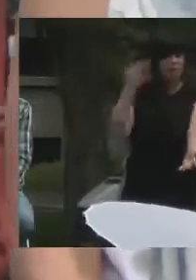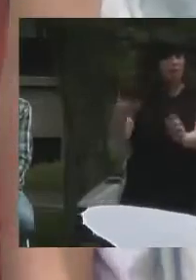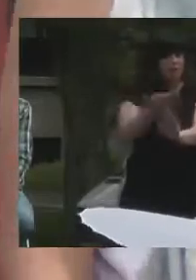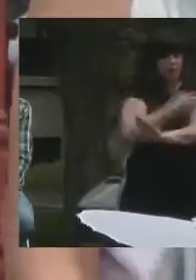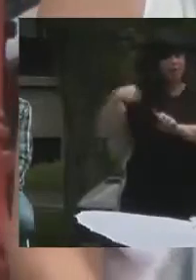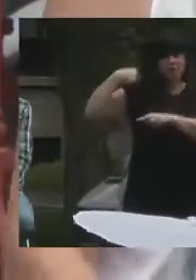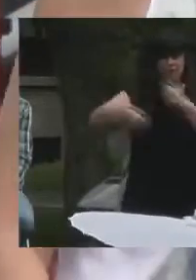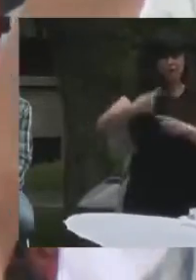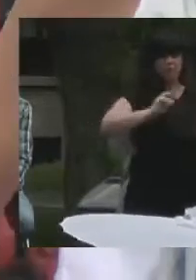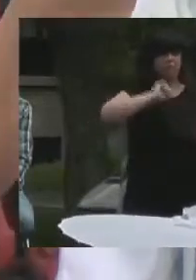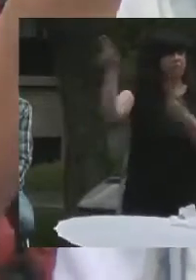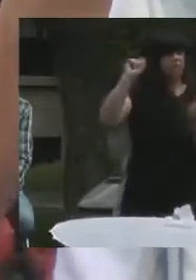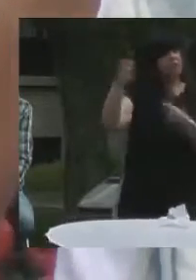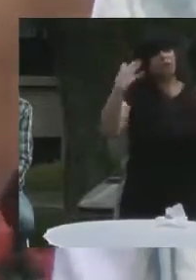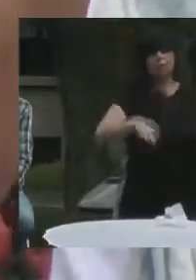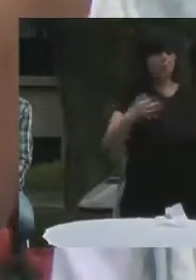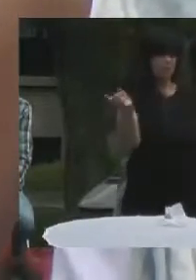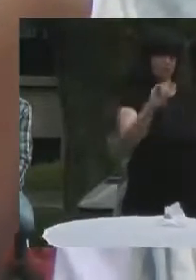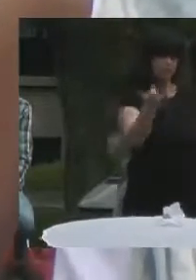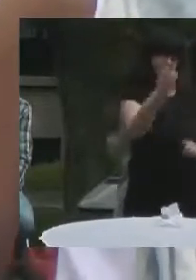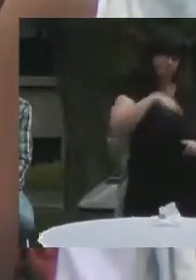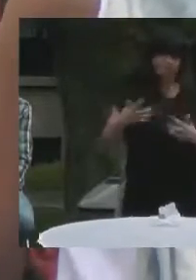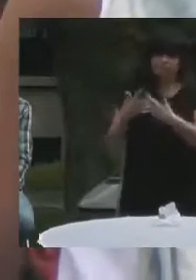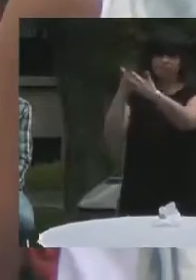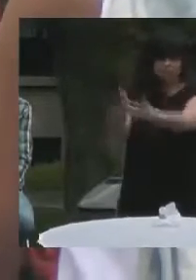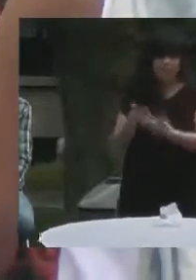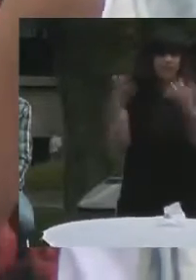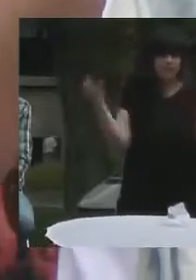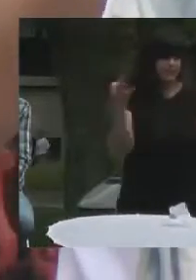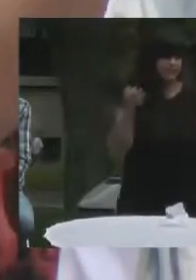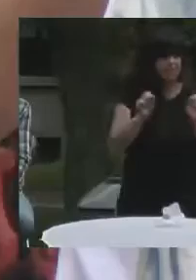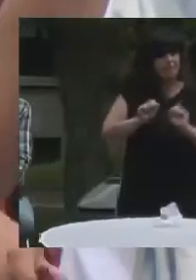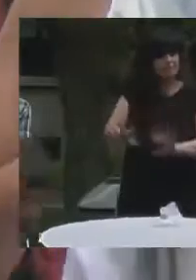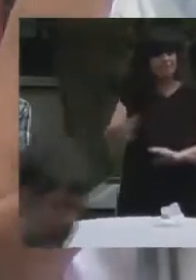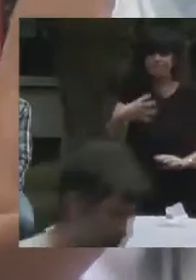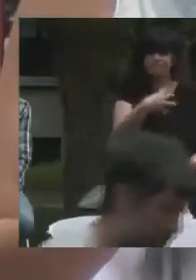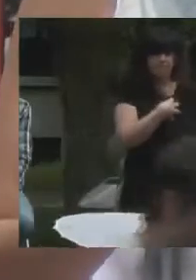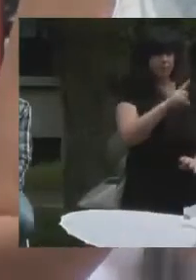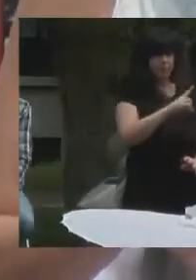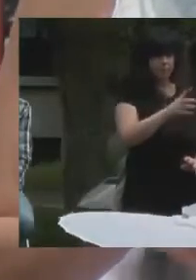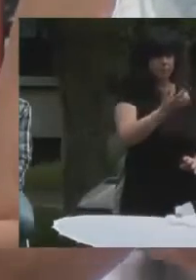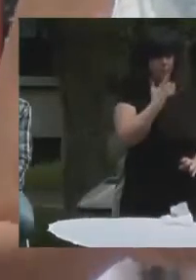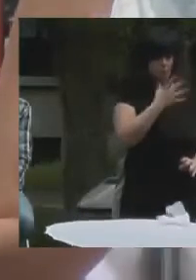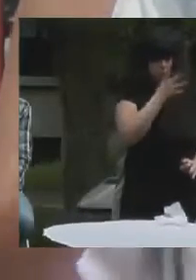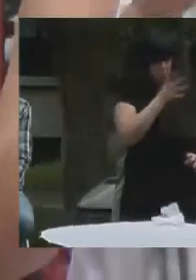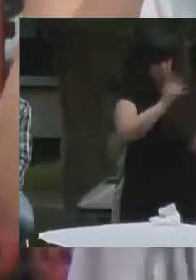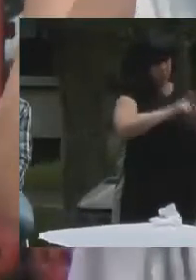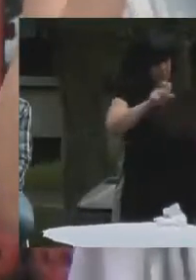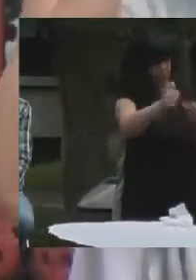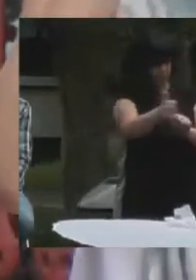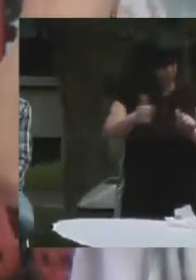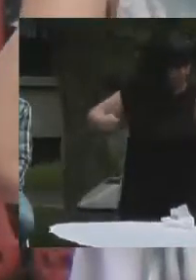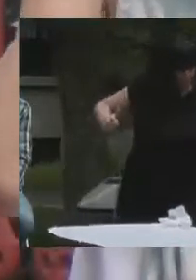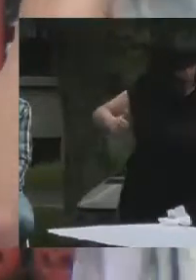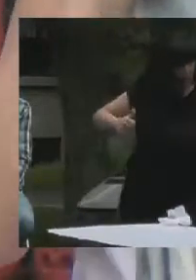non é normal e temos que loitar contra iso, non? Non se pode deixar nunca a ninguén atrás, porque ninguén marcha por